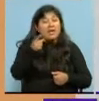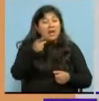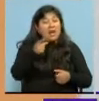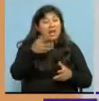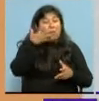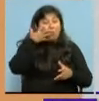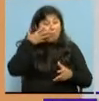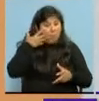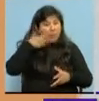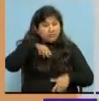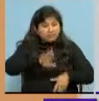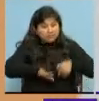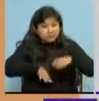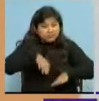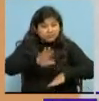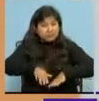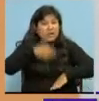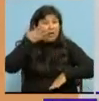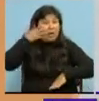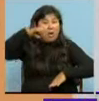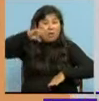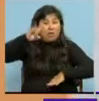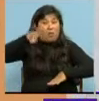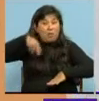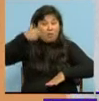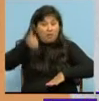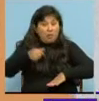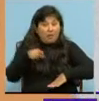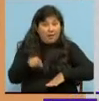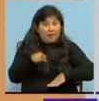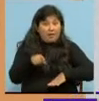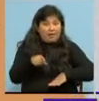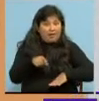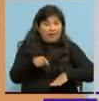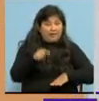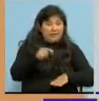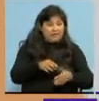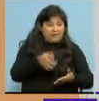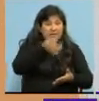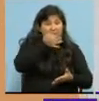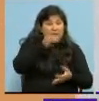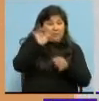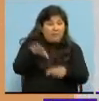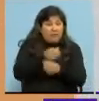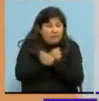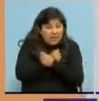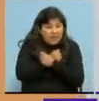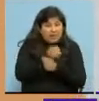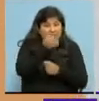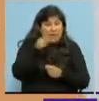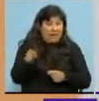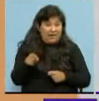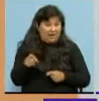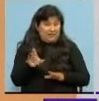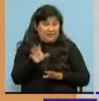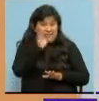que la mayoría de los casos en que se usa el cebo tóxico es para el control del puma el fuman no es básicamente carroñero